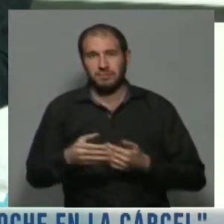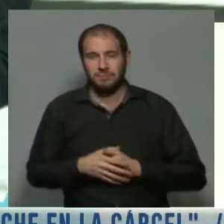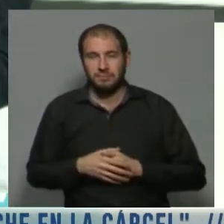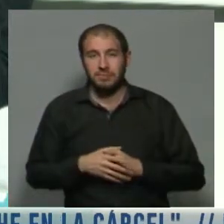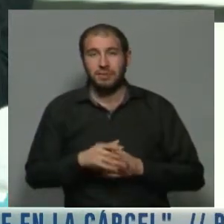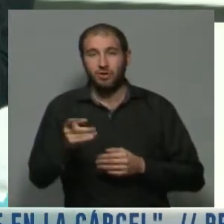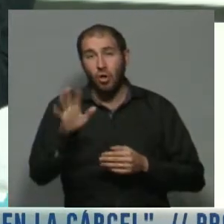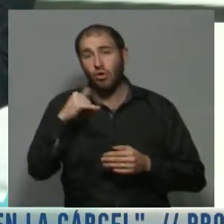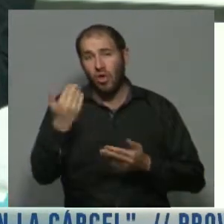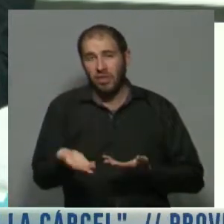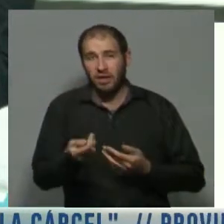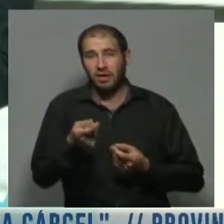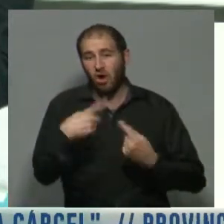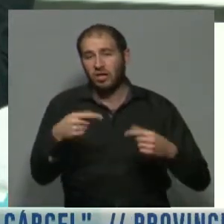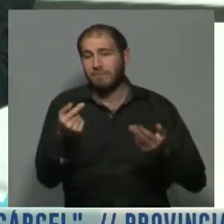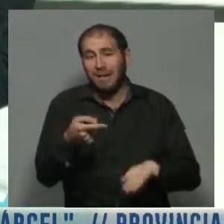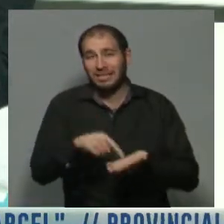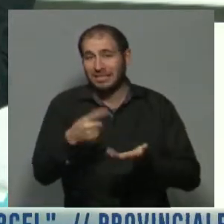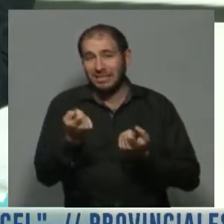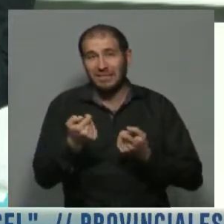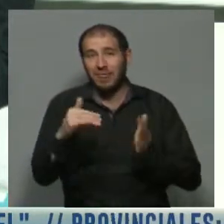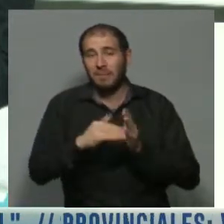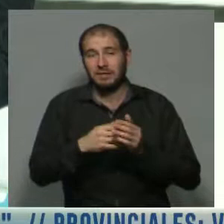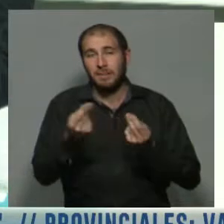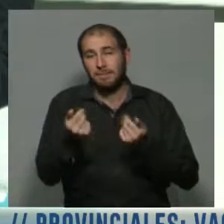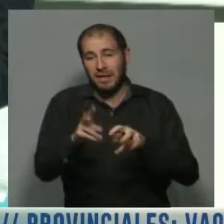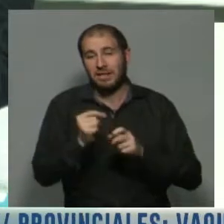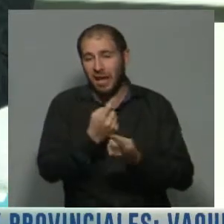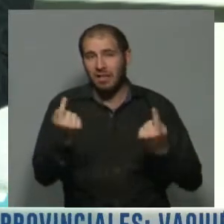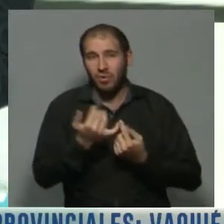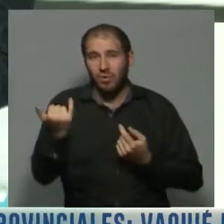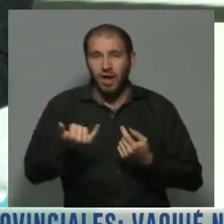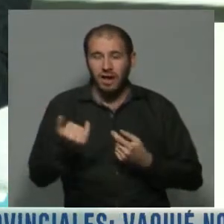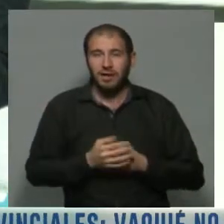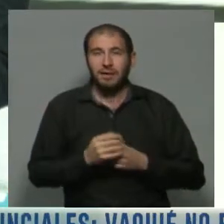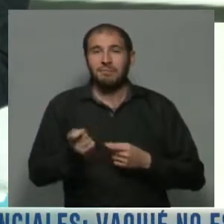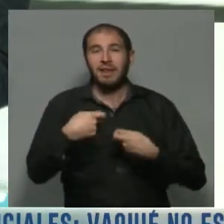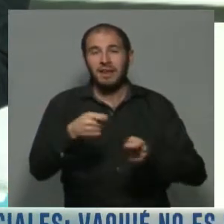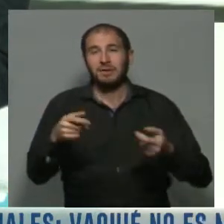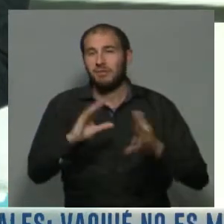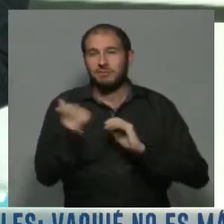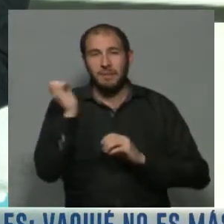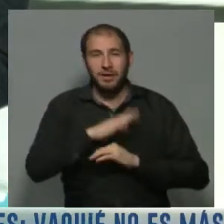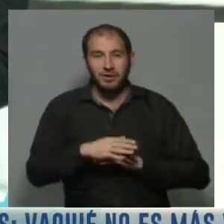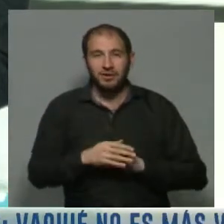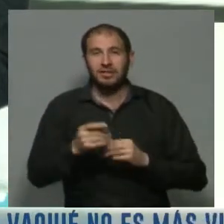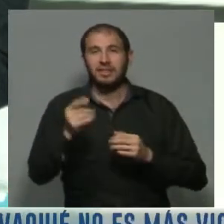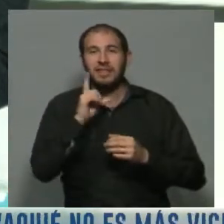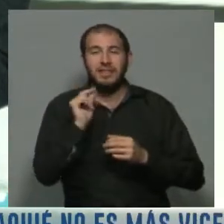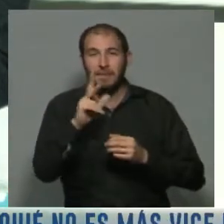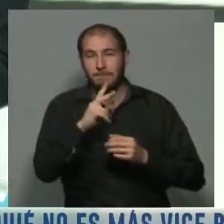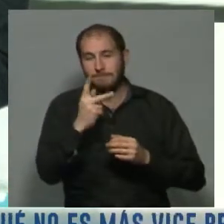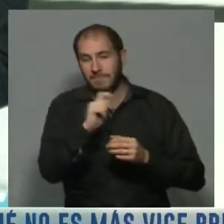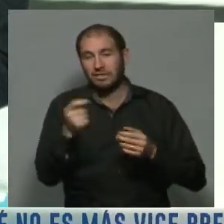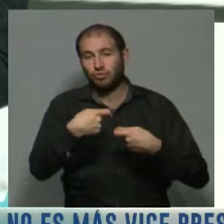Y en el día a día, consumir lo necesario en base al nivel de ingreso que uno tiene para poder distribuir de la mejor manera posible los 30 días del mes